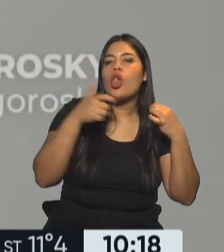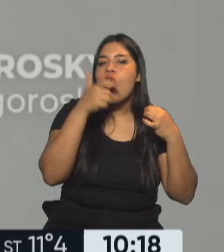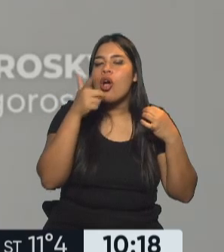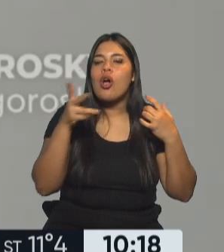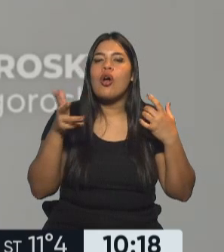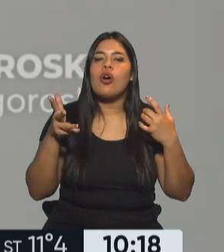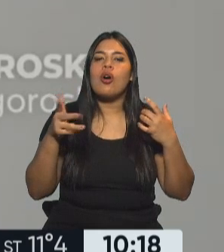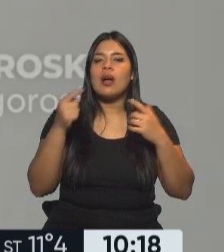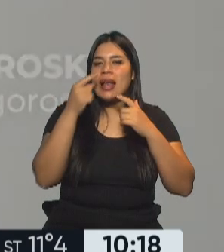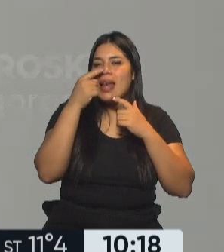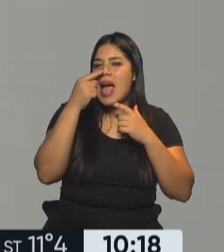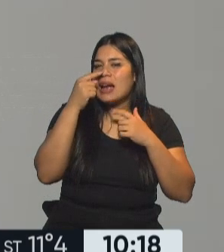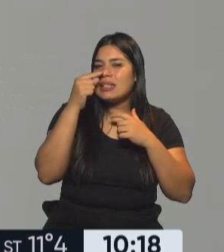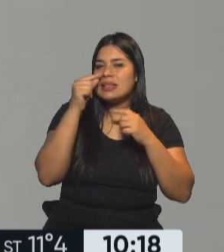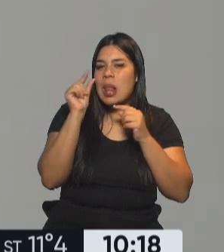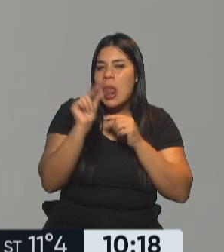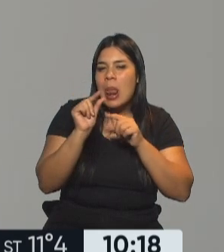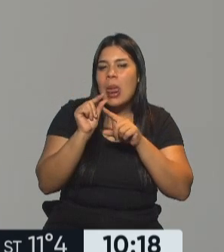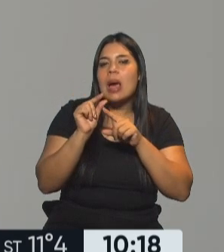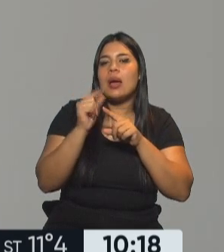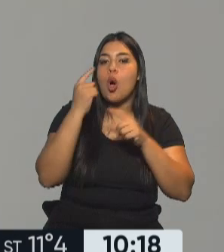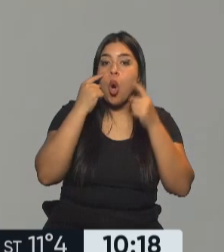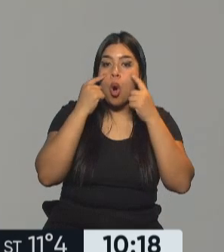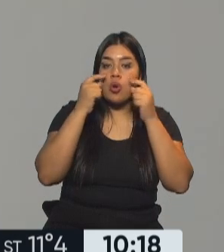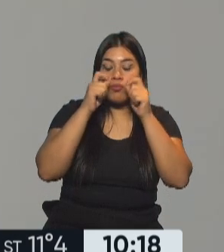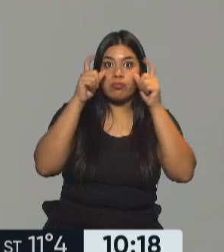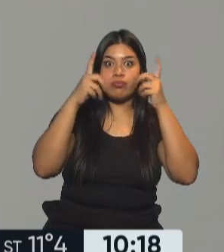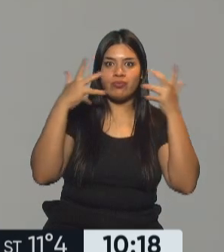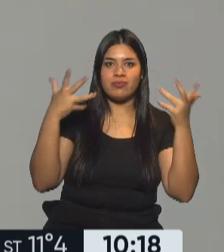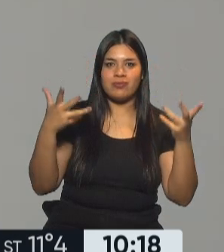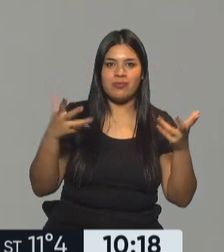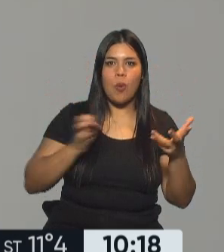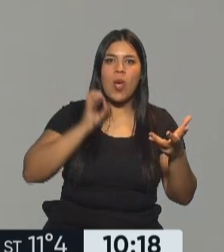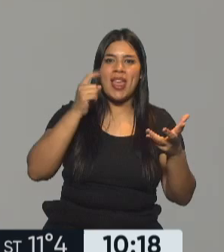con una nariz chiquita y unos ojos muy vivaces.